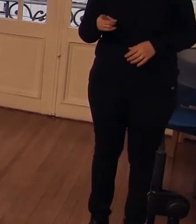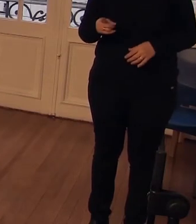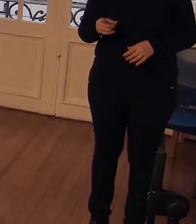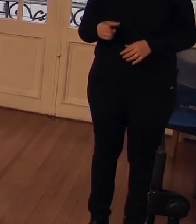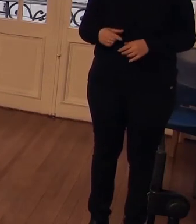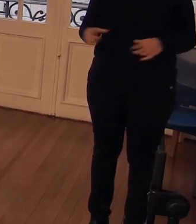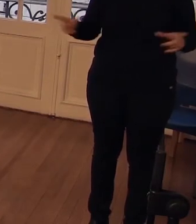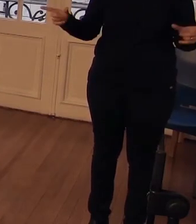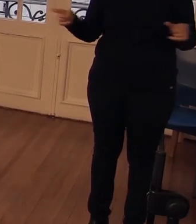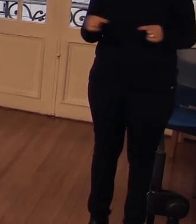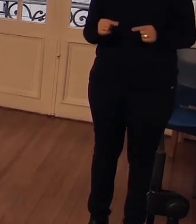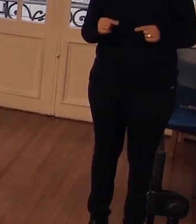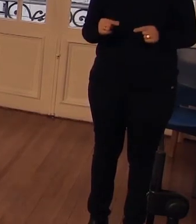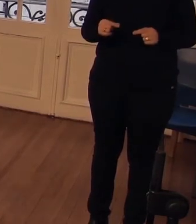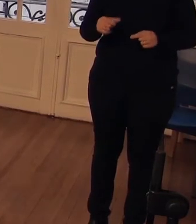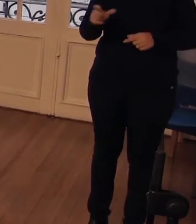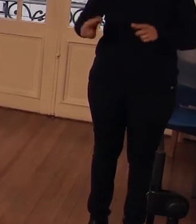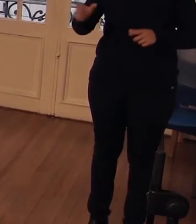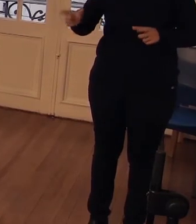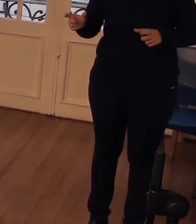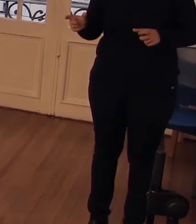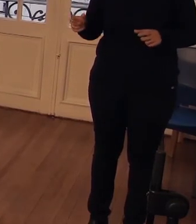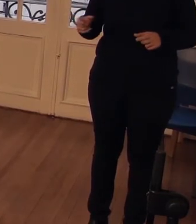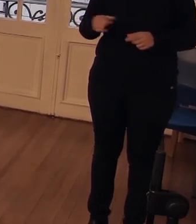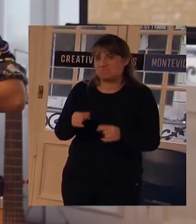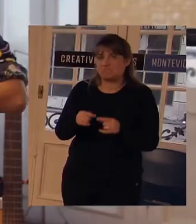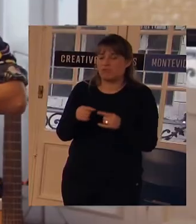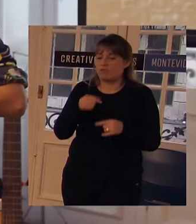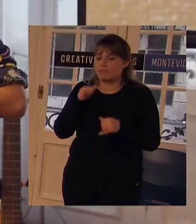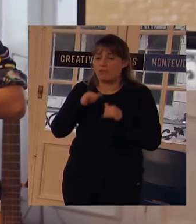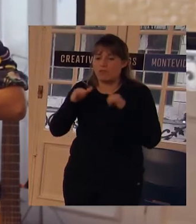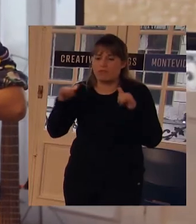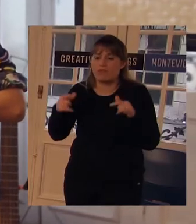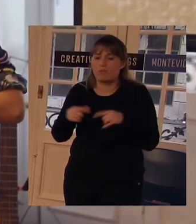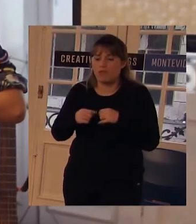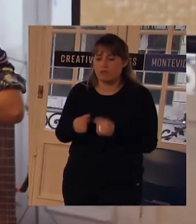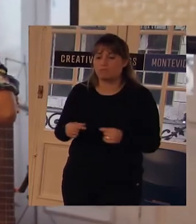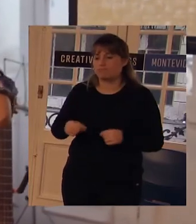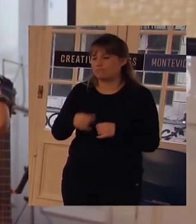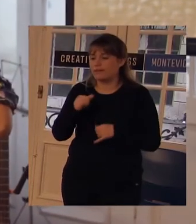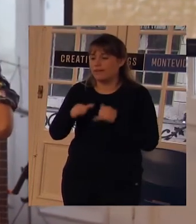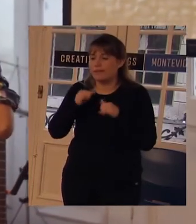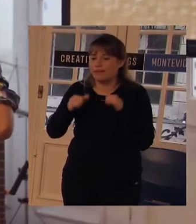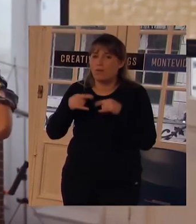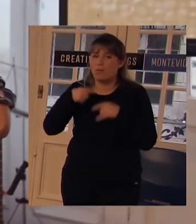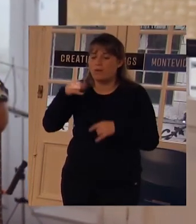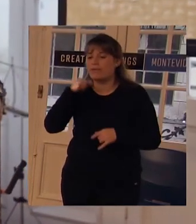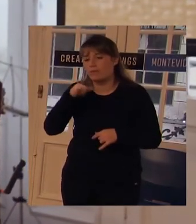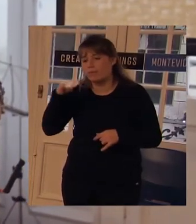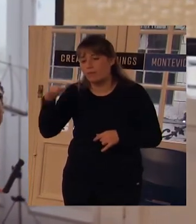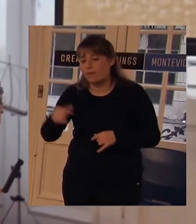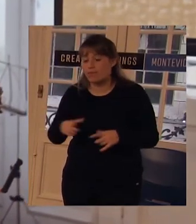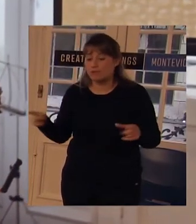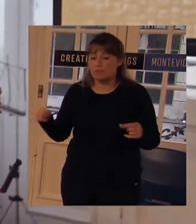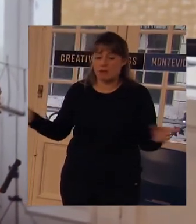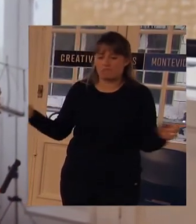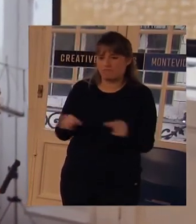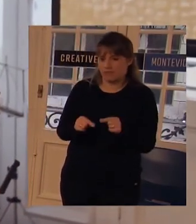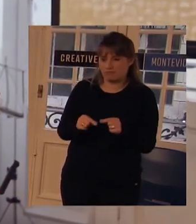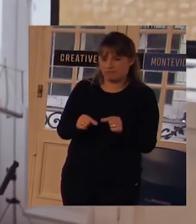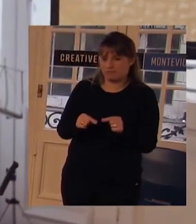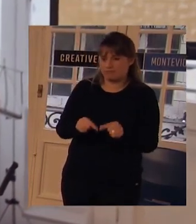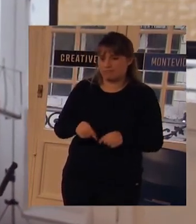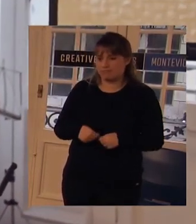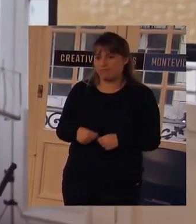las frases con la palabra fin, es decir, el pavo de queijo es lo mejor que hay, fin. Y